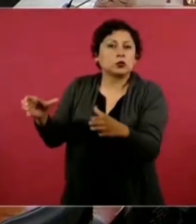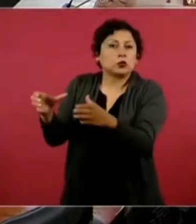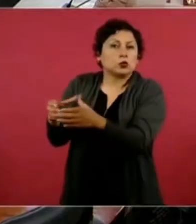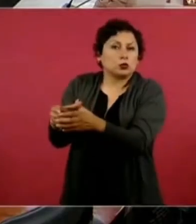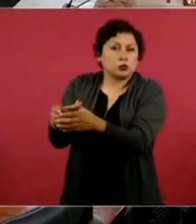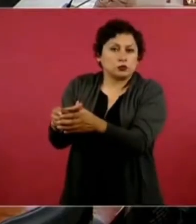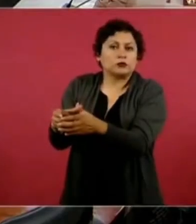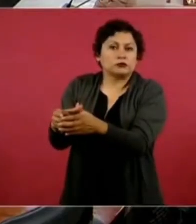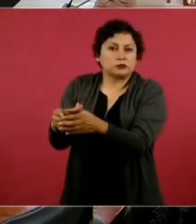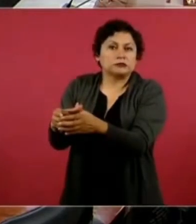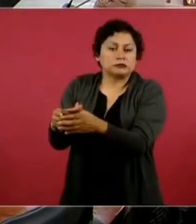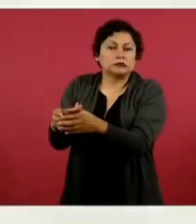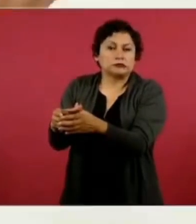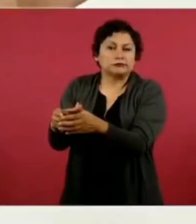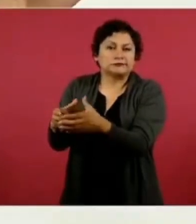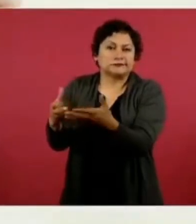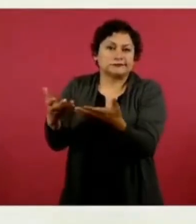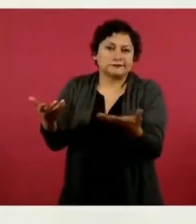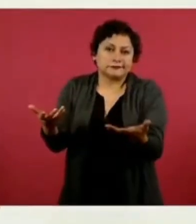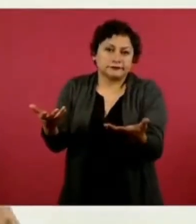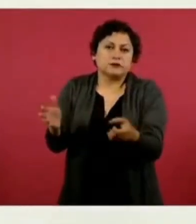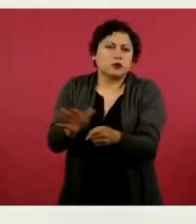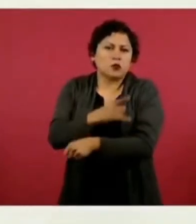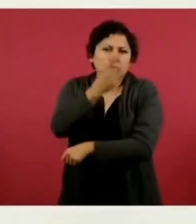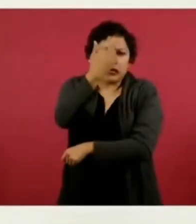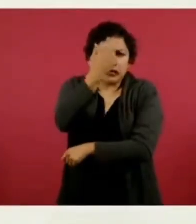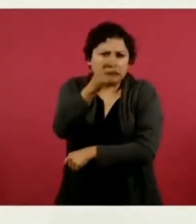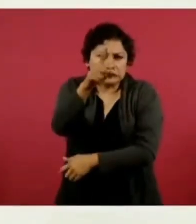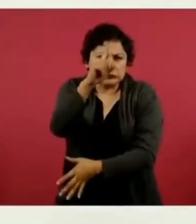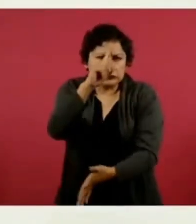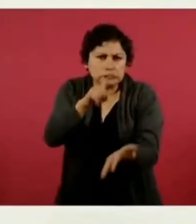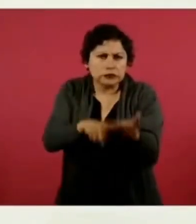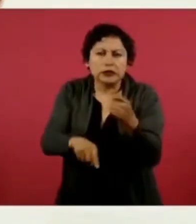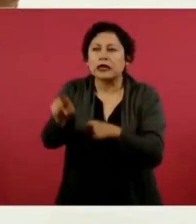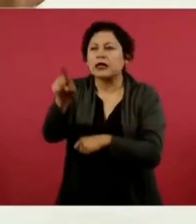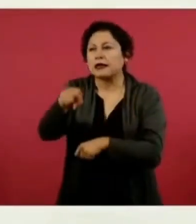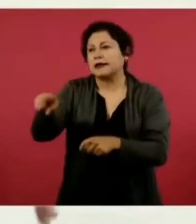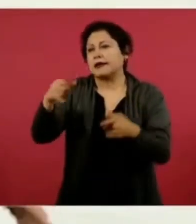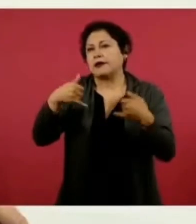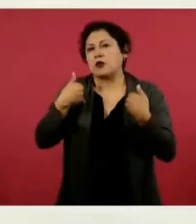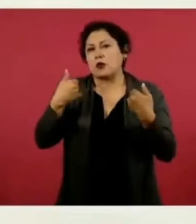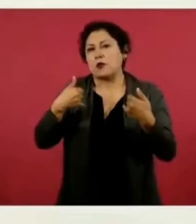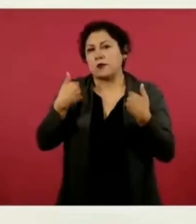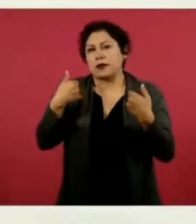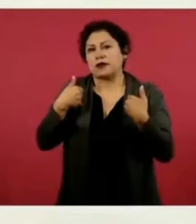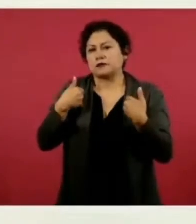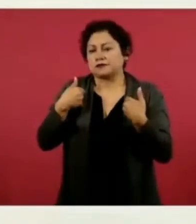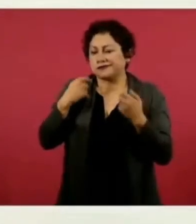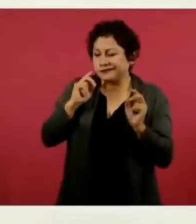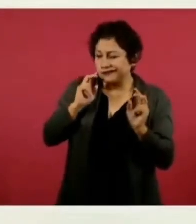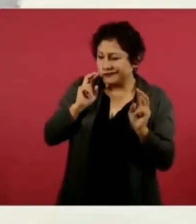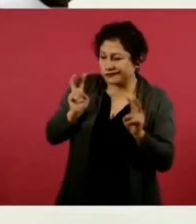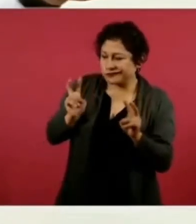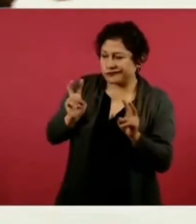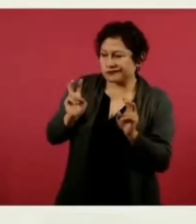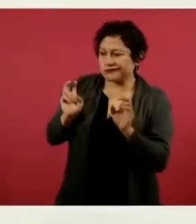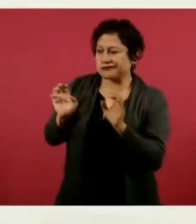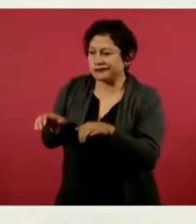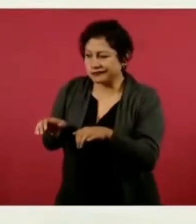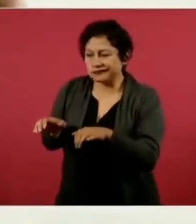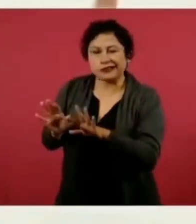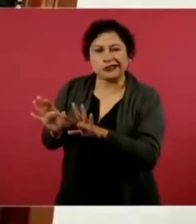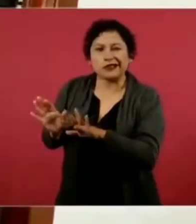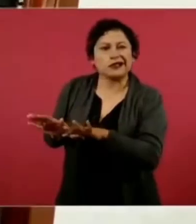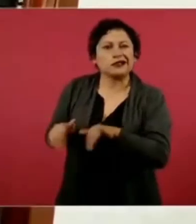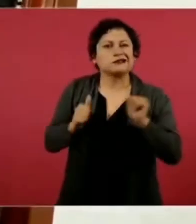jóvenes ya no quieren eso, porque el joven ahora tiene opciones de estudio,